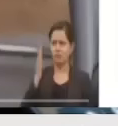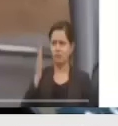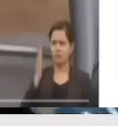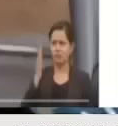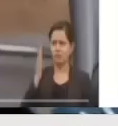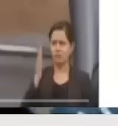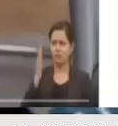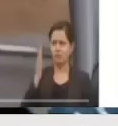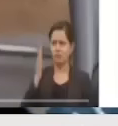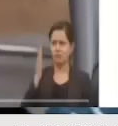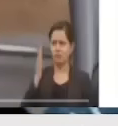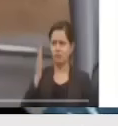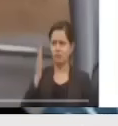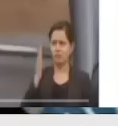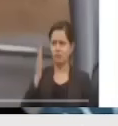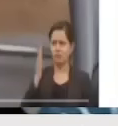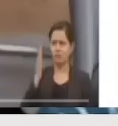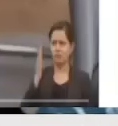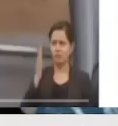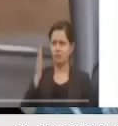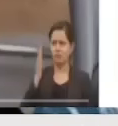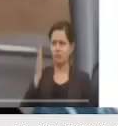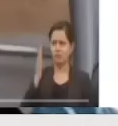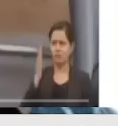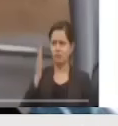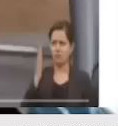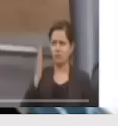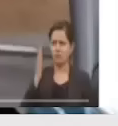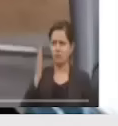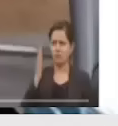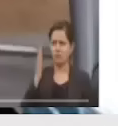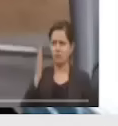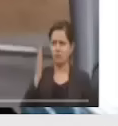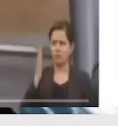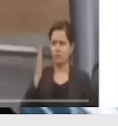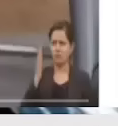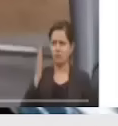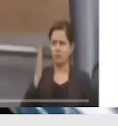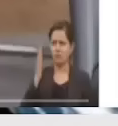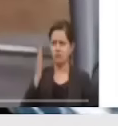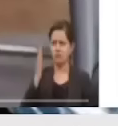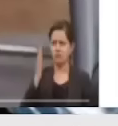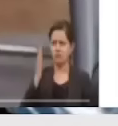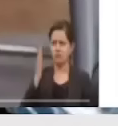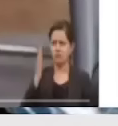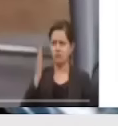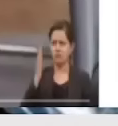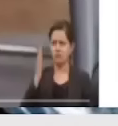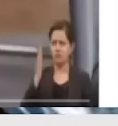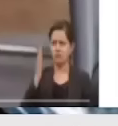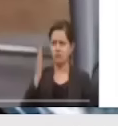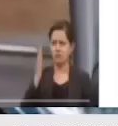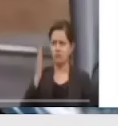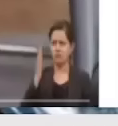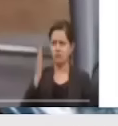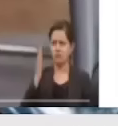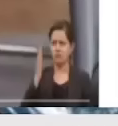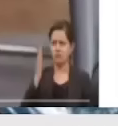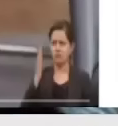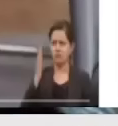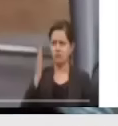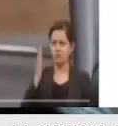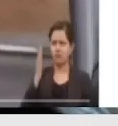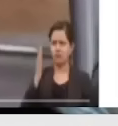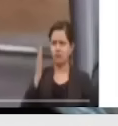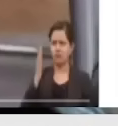XXY, a la Y por Lili Téllez, a Santiago Krill, que también puede ser un X al cuadrado, pues simplemente no hacen nada. Pero vamos a escucharlo para que vean qué tan